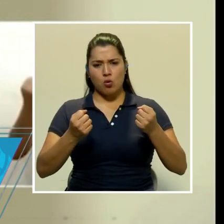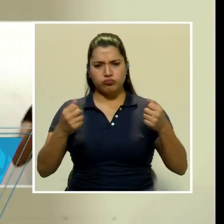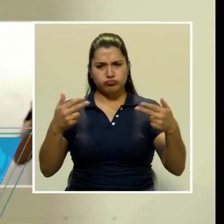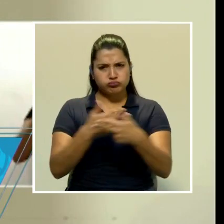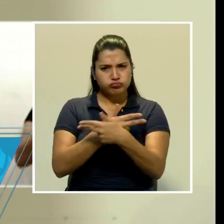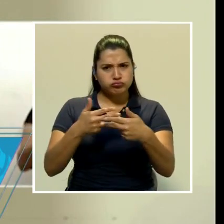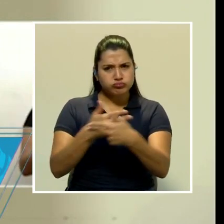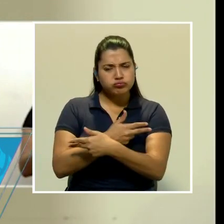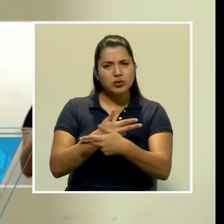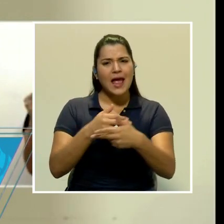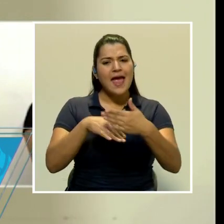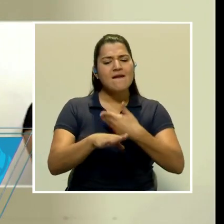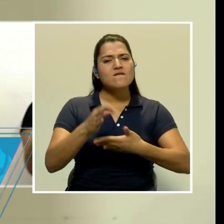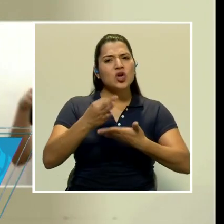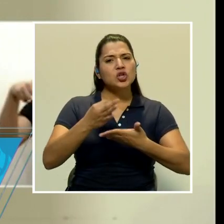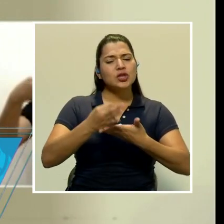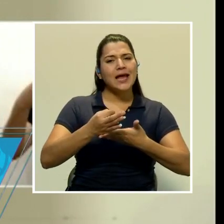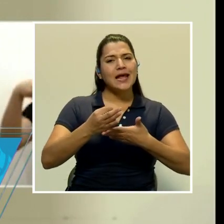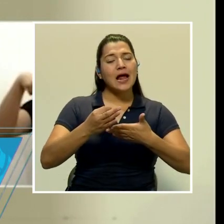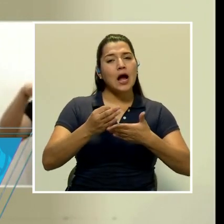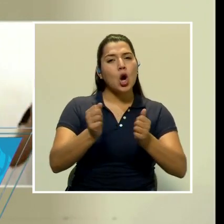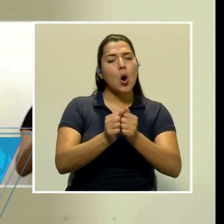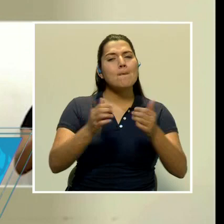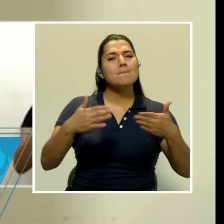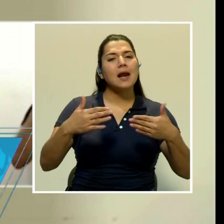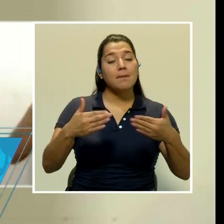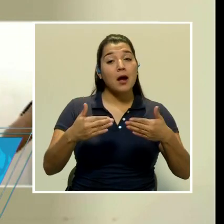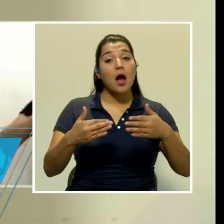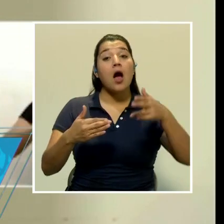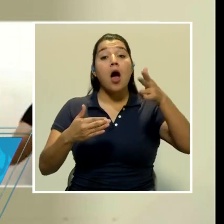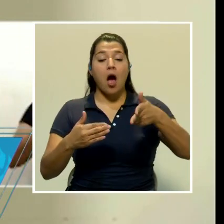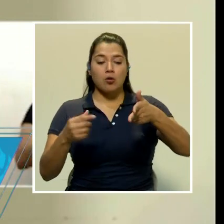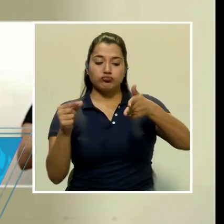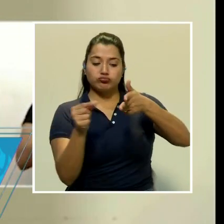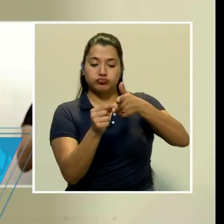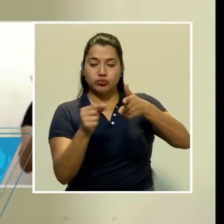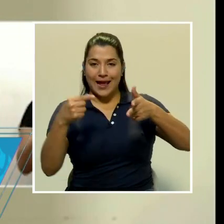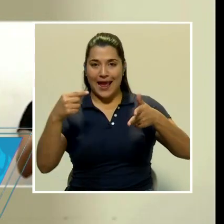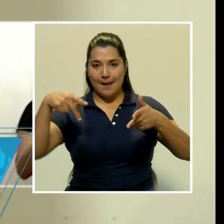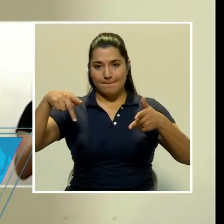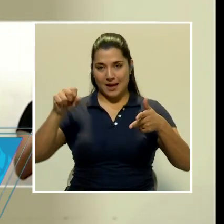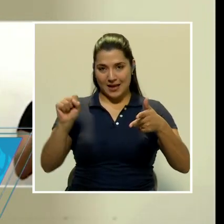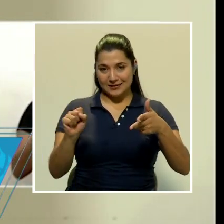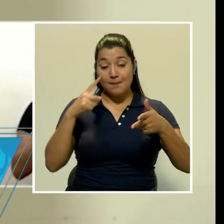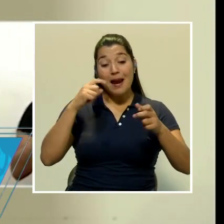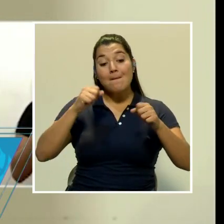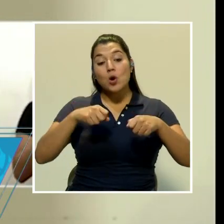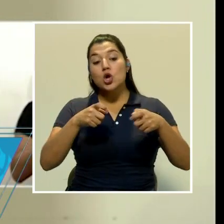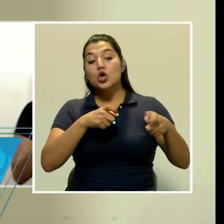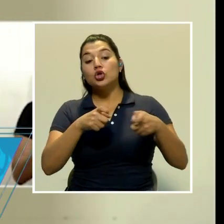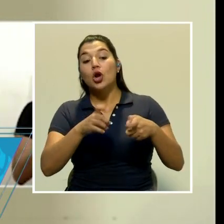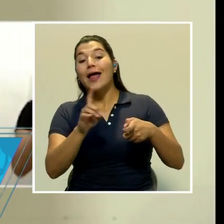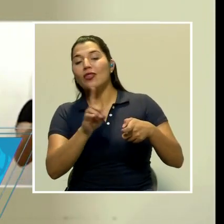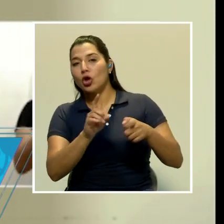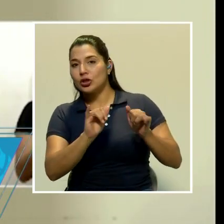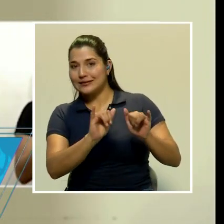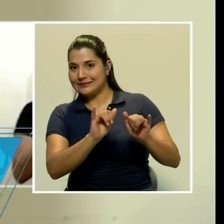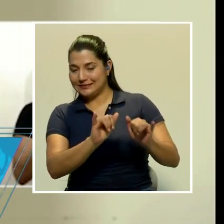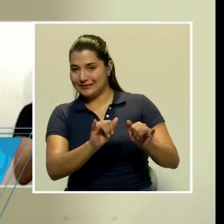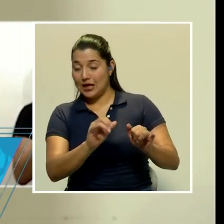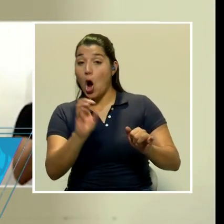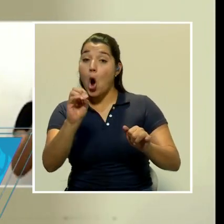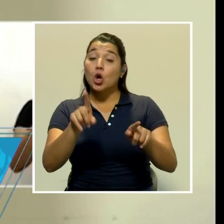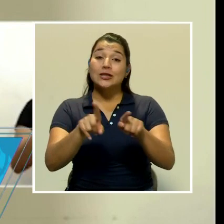GPS para asegurar trazabilidad, tal como lo impone la normativa sanitaria, o ya sea